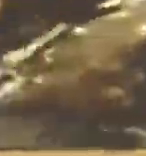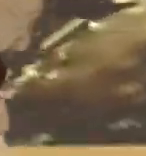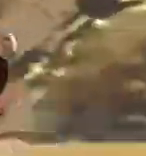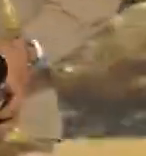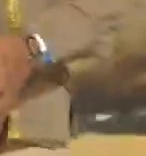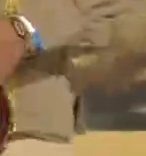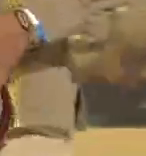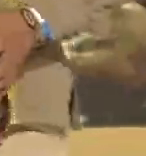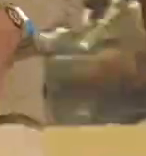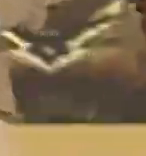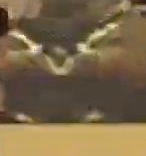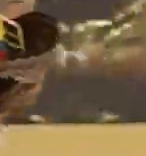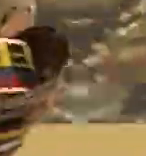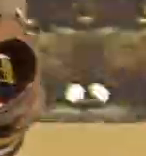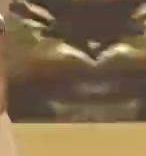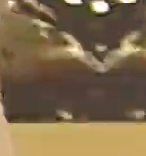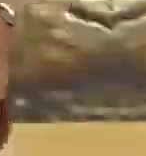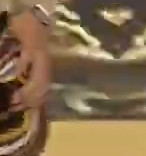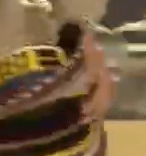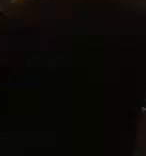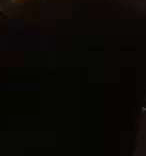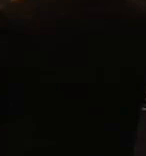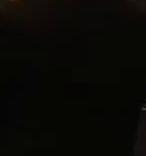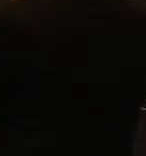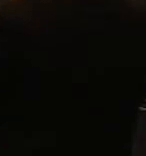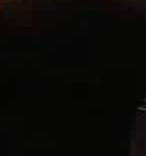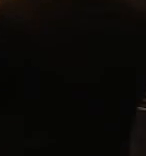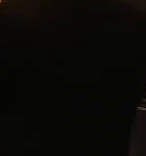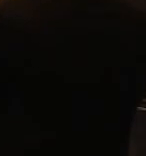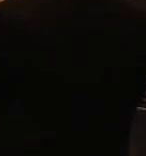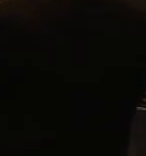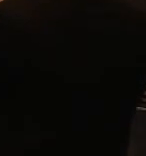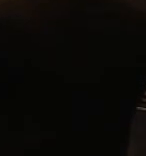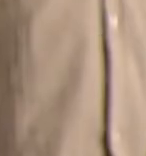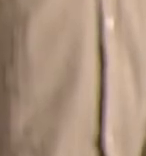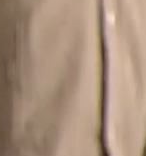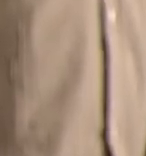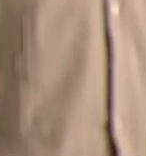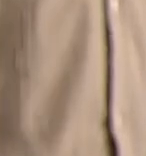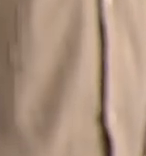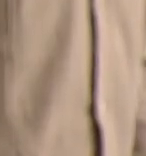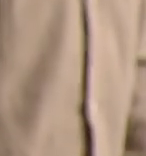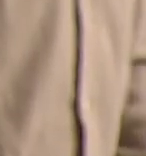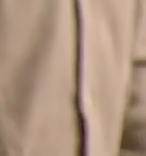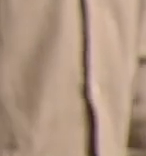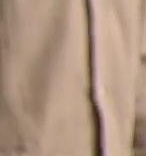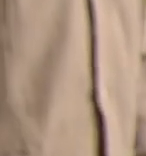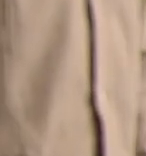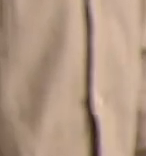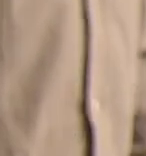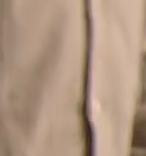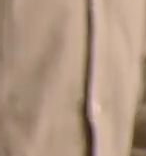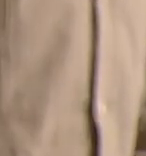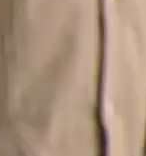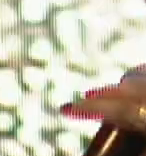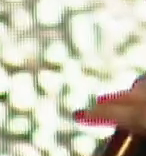Y otro cachaco. Pero eso sí, que tocan muy bonito o no tocan bonito. Ah, bueno, entonces